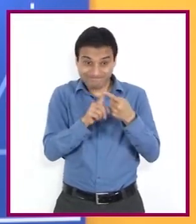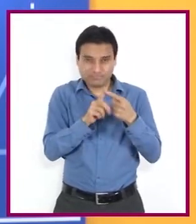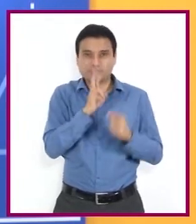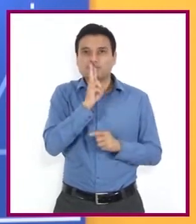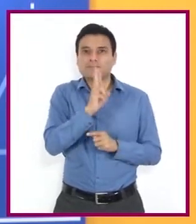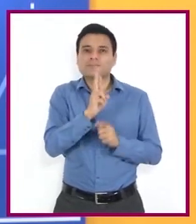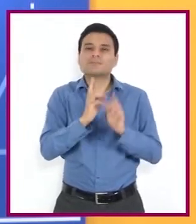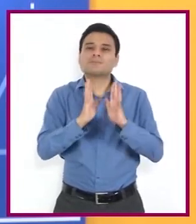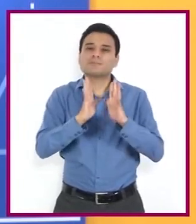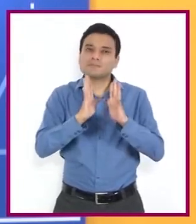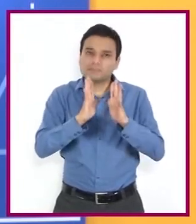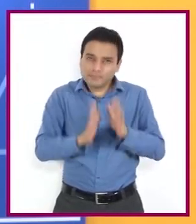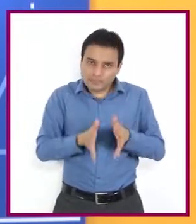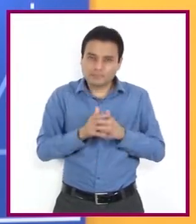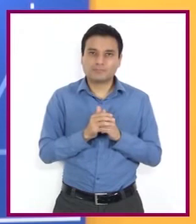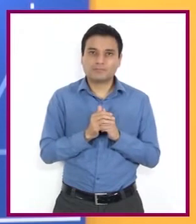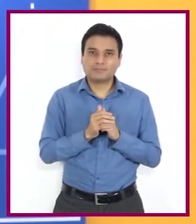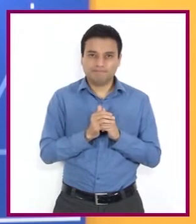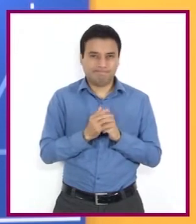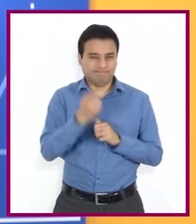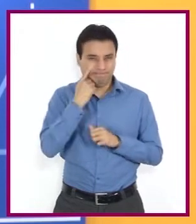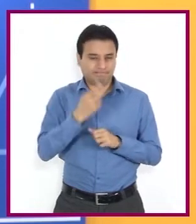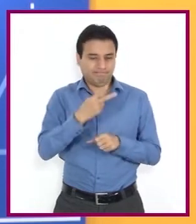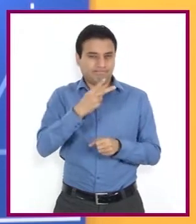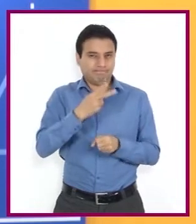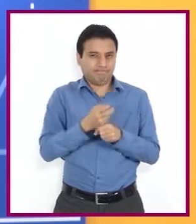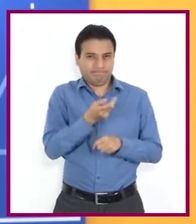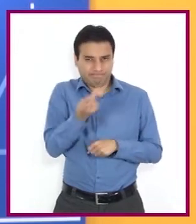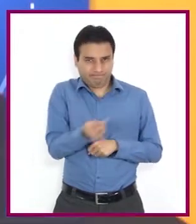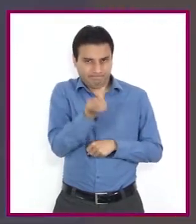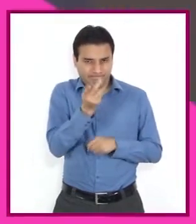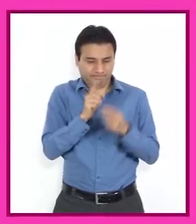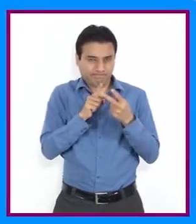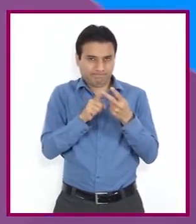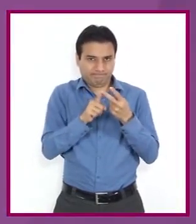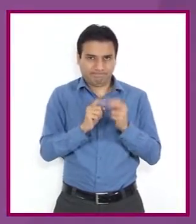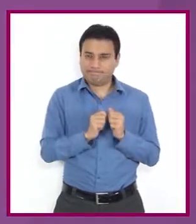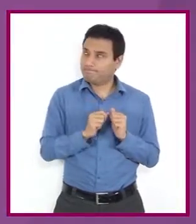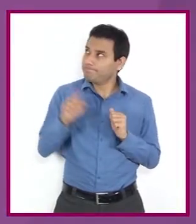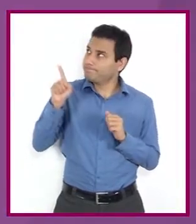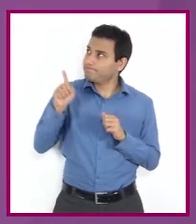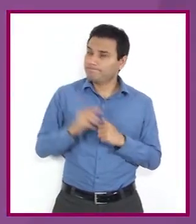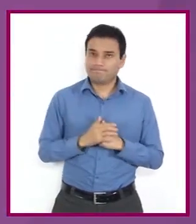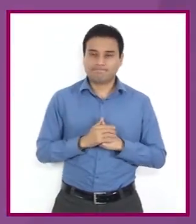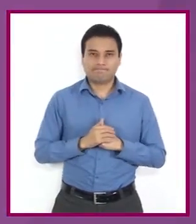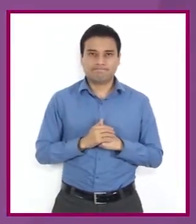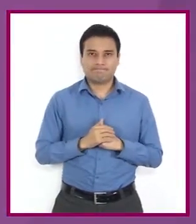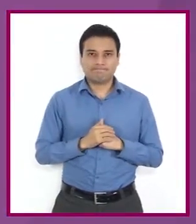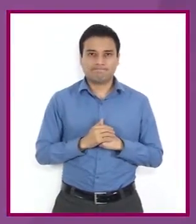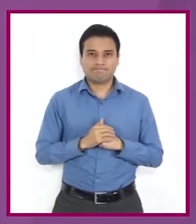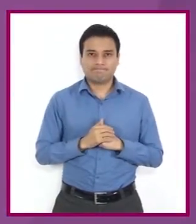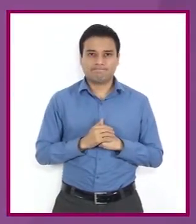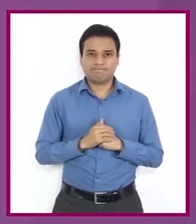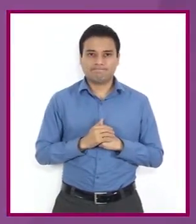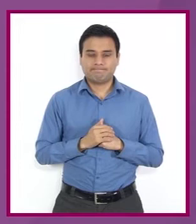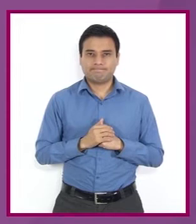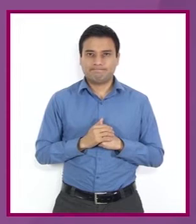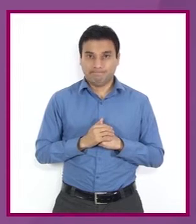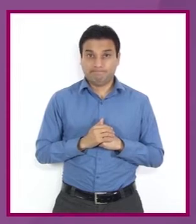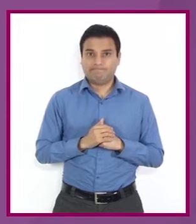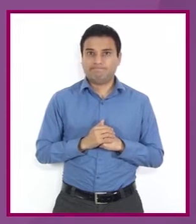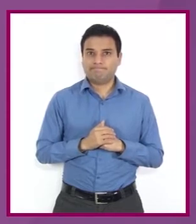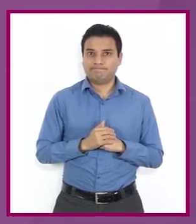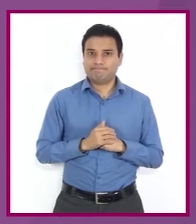datos nos van a servir para responder la segunda pregunta. Veámosla de nuevo. Mientras mayor es la medida del ancho del